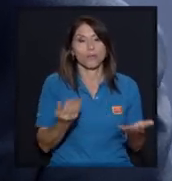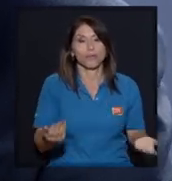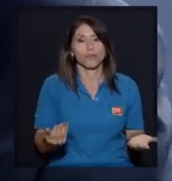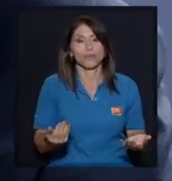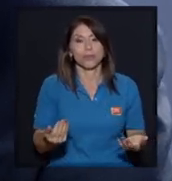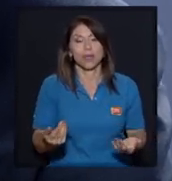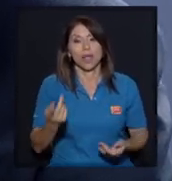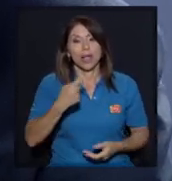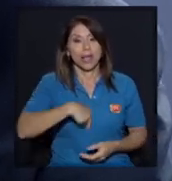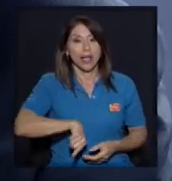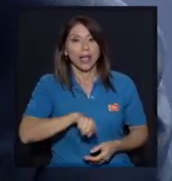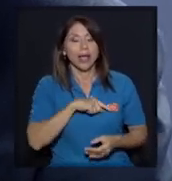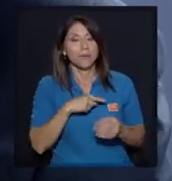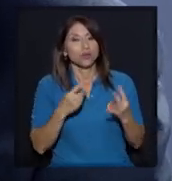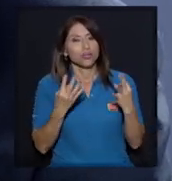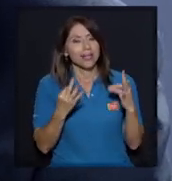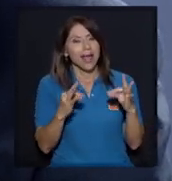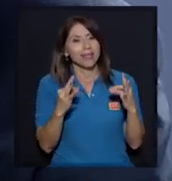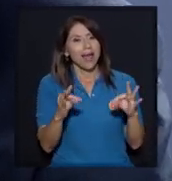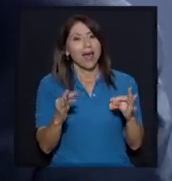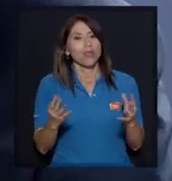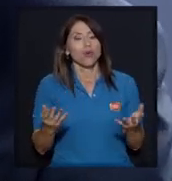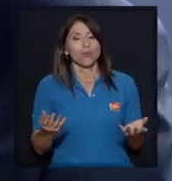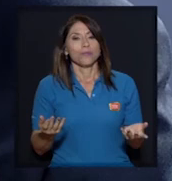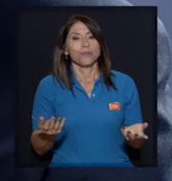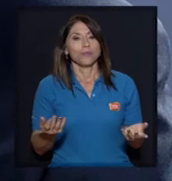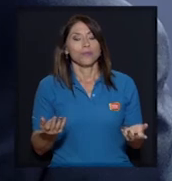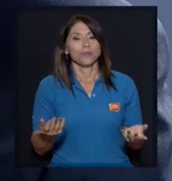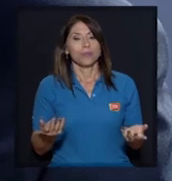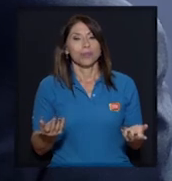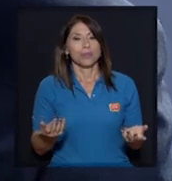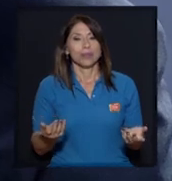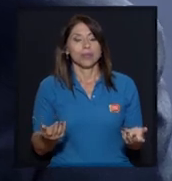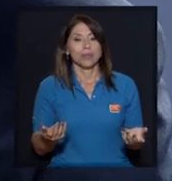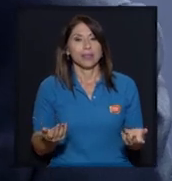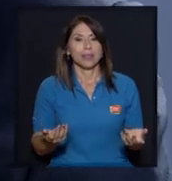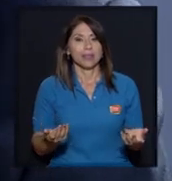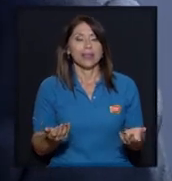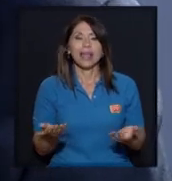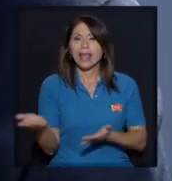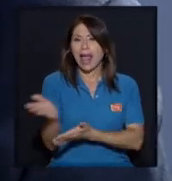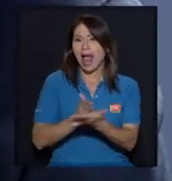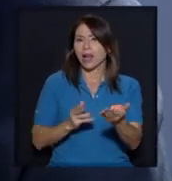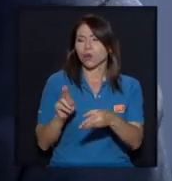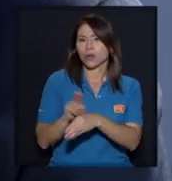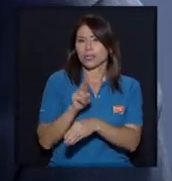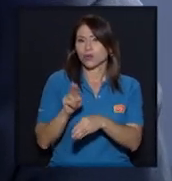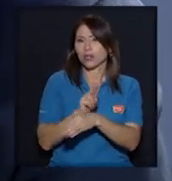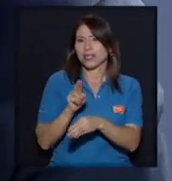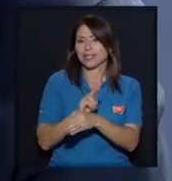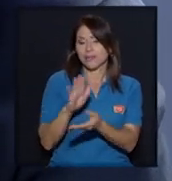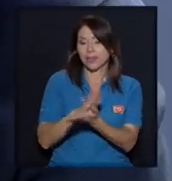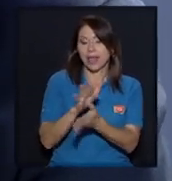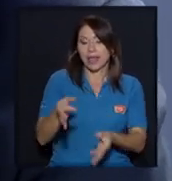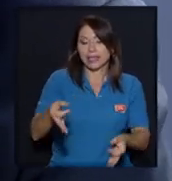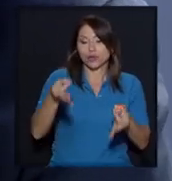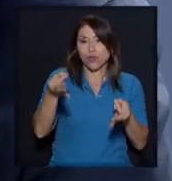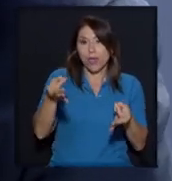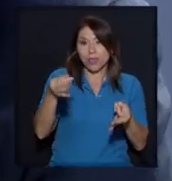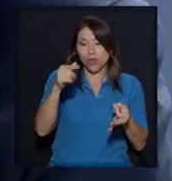hemos tratado de que algo que se utiliza, el instrumento que se utiliza para medir el